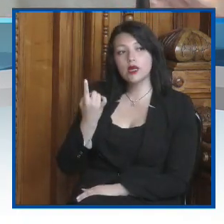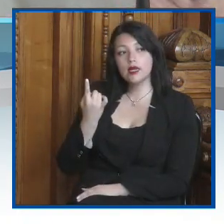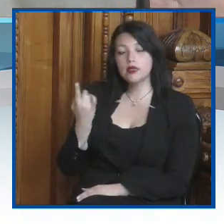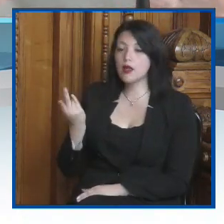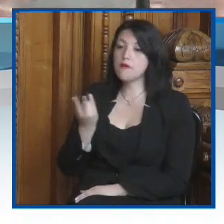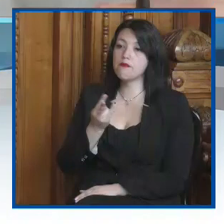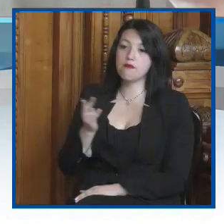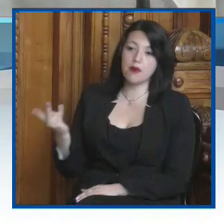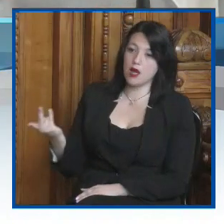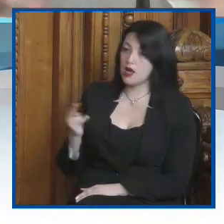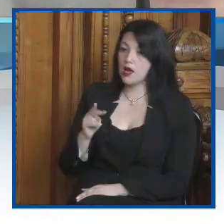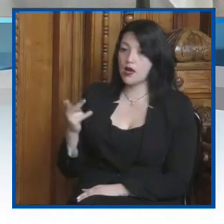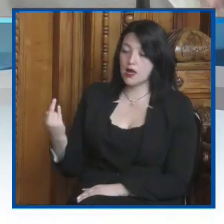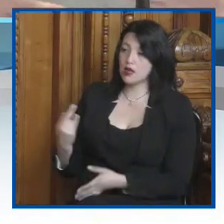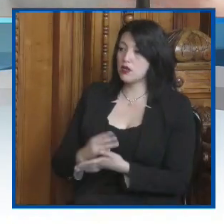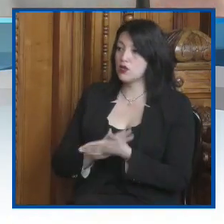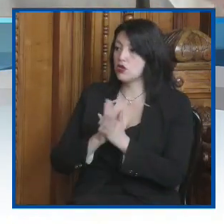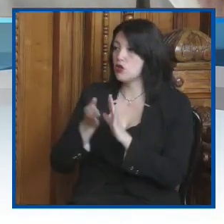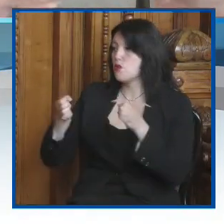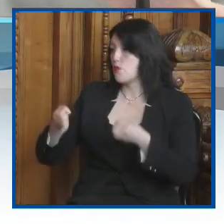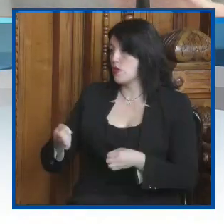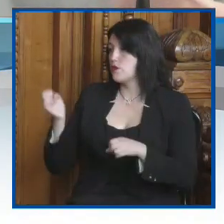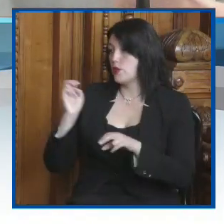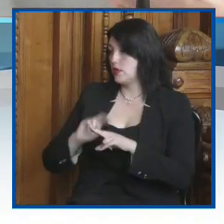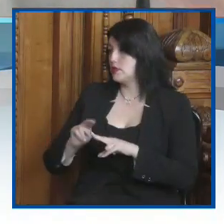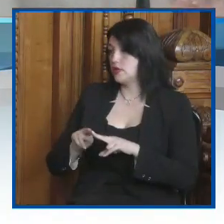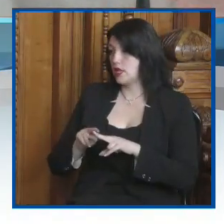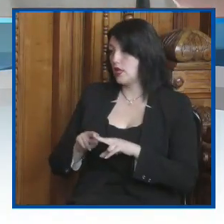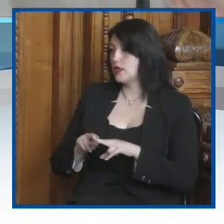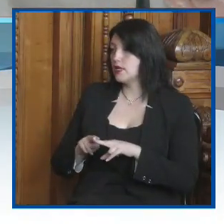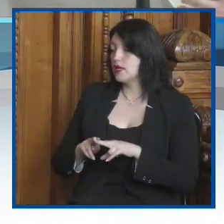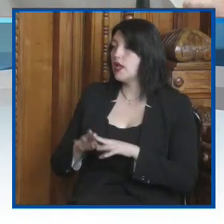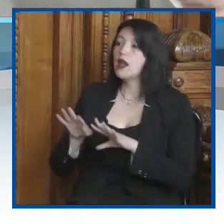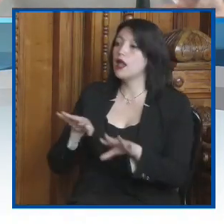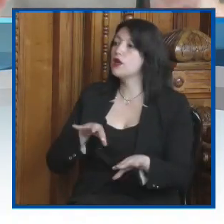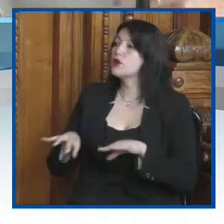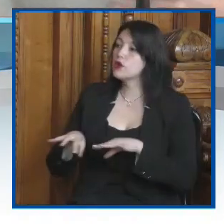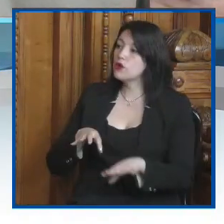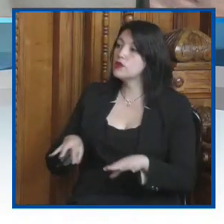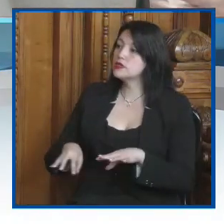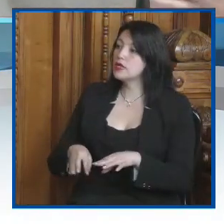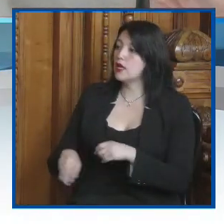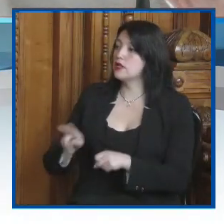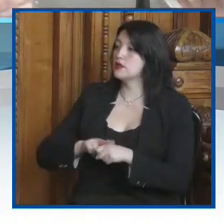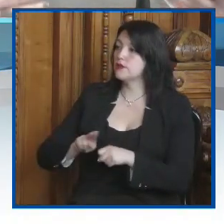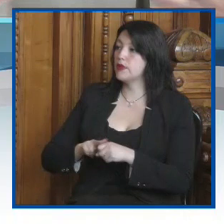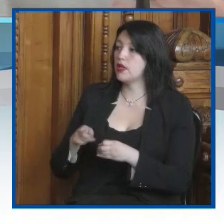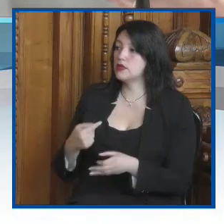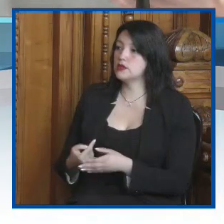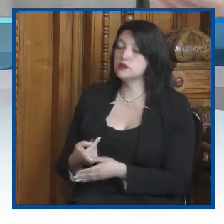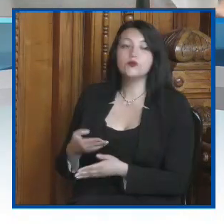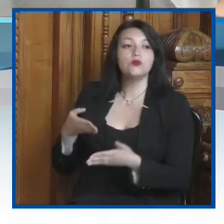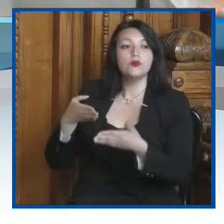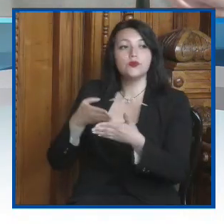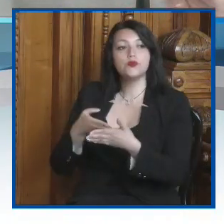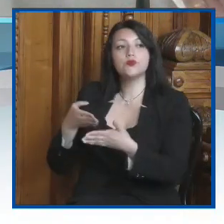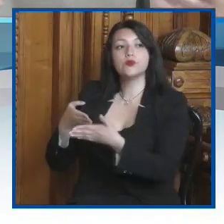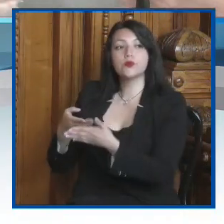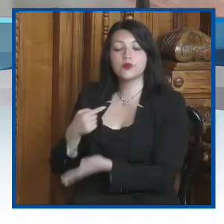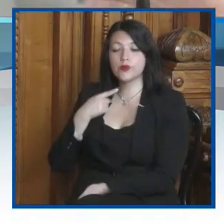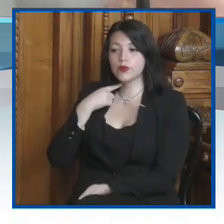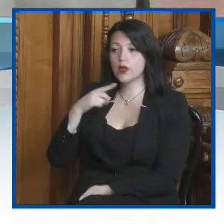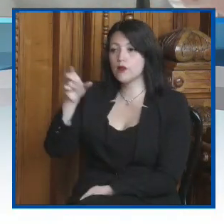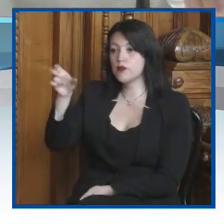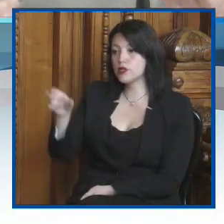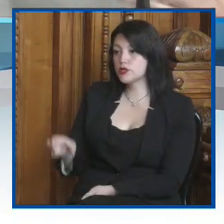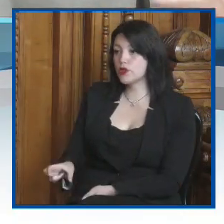pares, donde todos nos podemos manejar de una manera que no afectamos el acceso a nadie, que no afectamos ninguna garantía de un